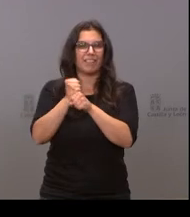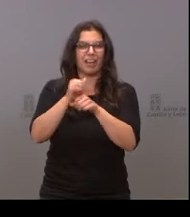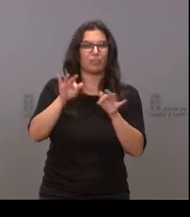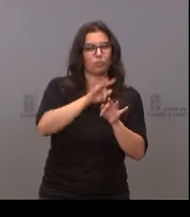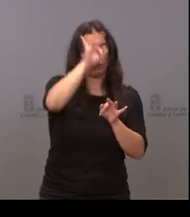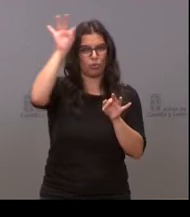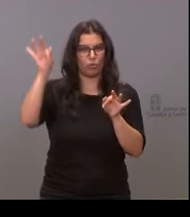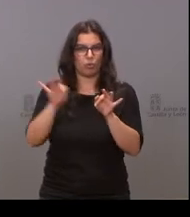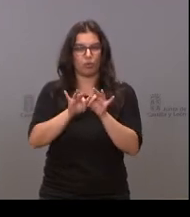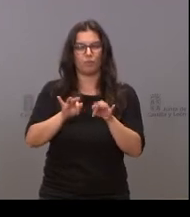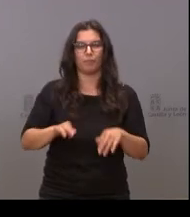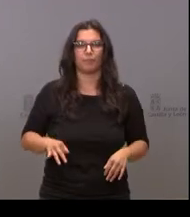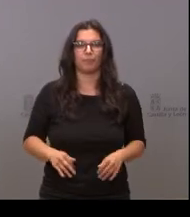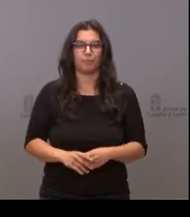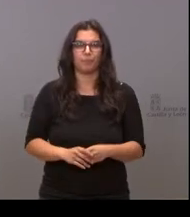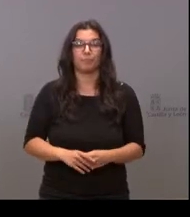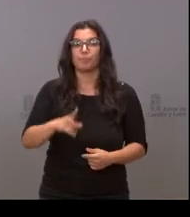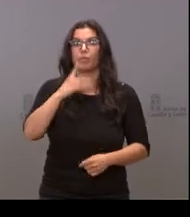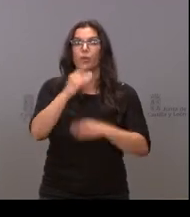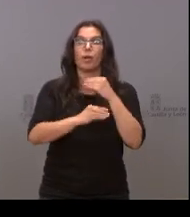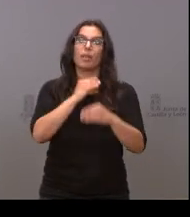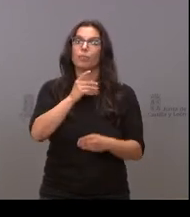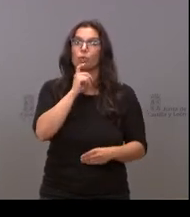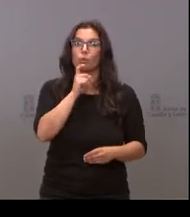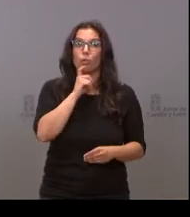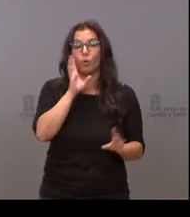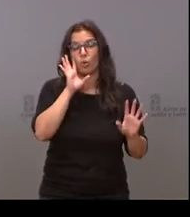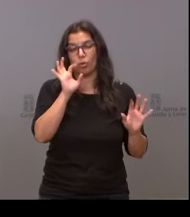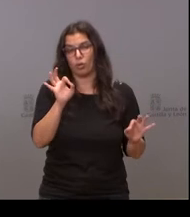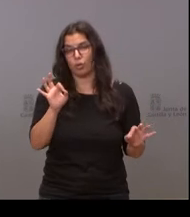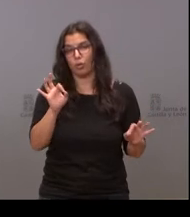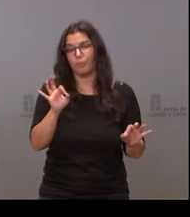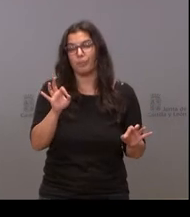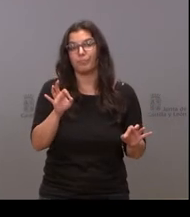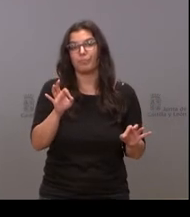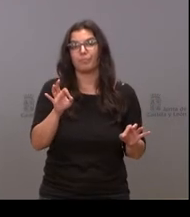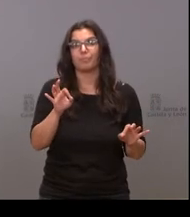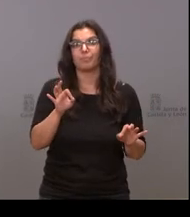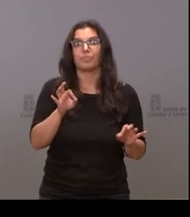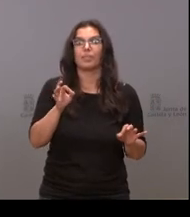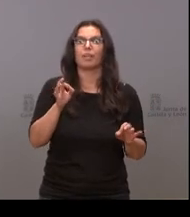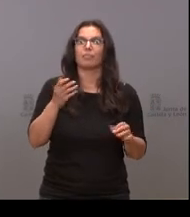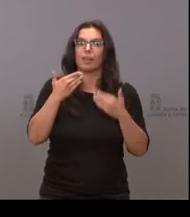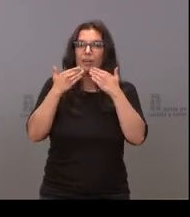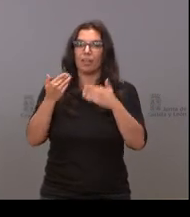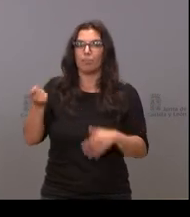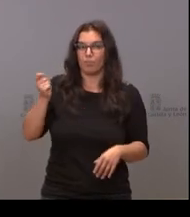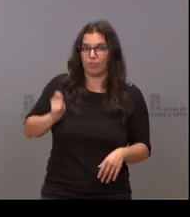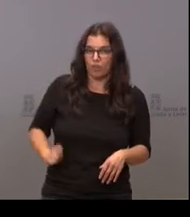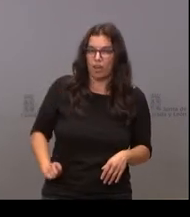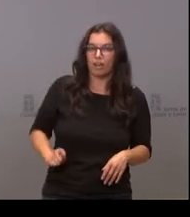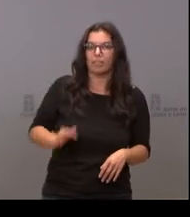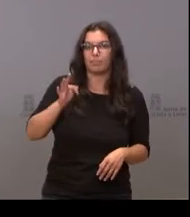del día y eso lo vamos a hacer de la mano como no puede ser de otra manera de los profesionales y de los